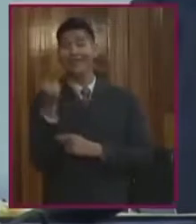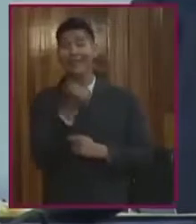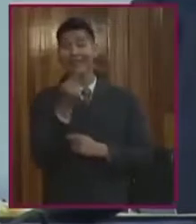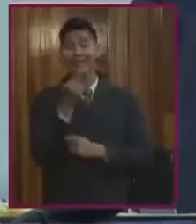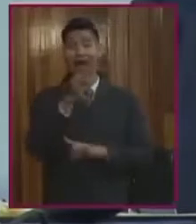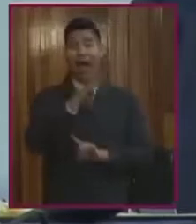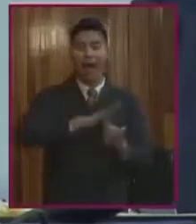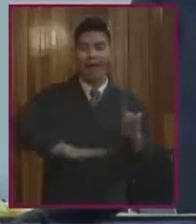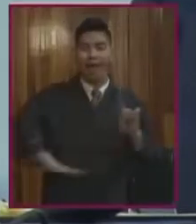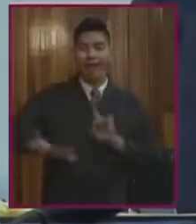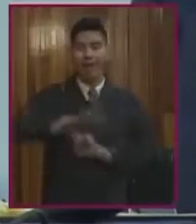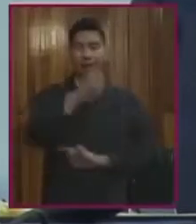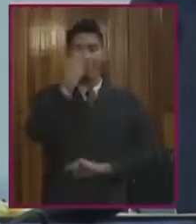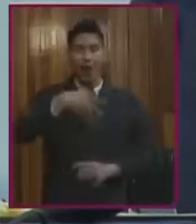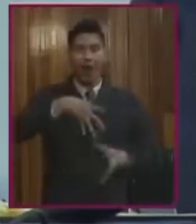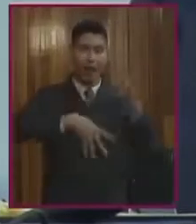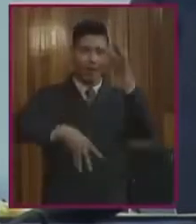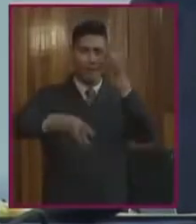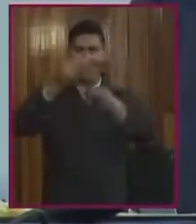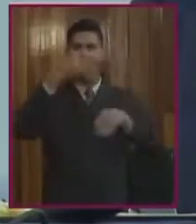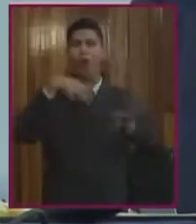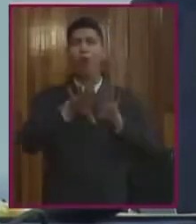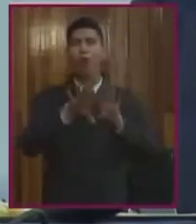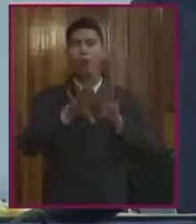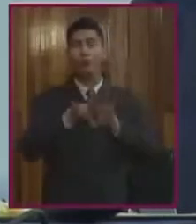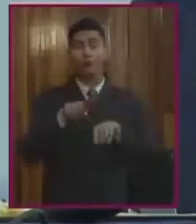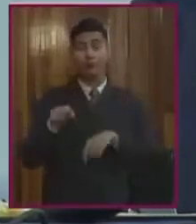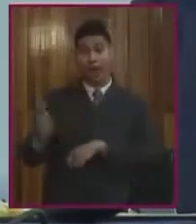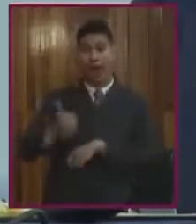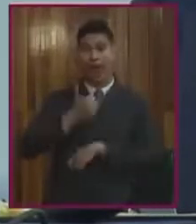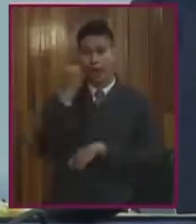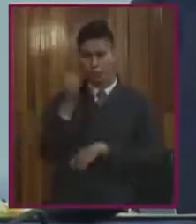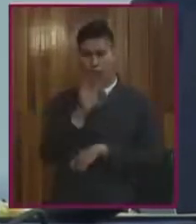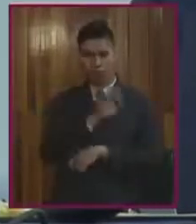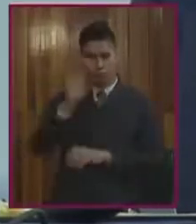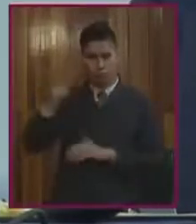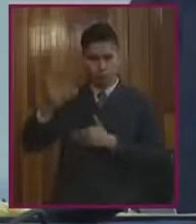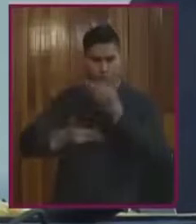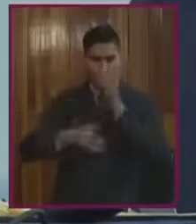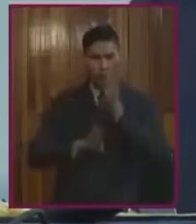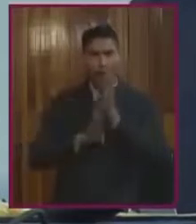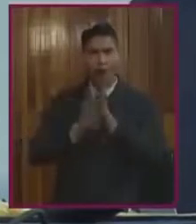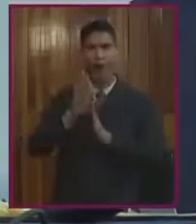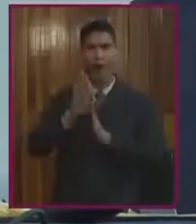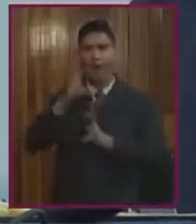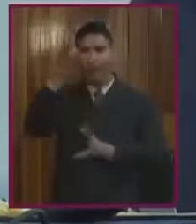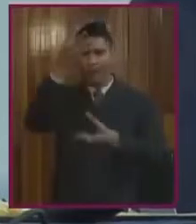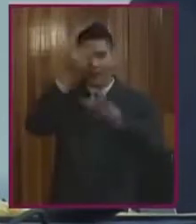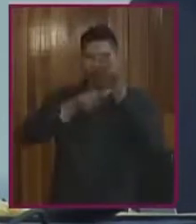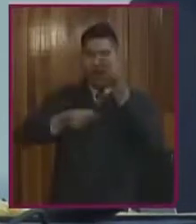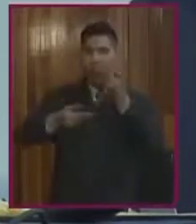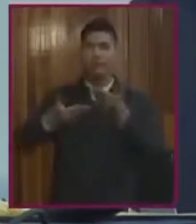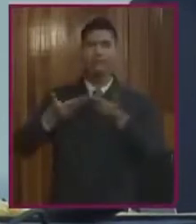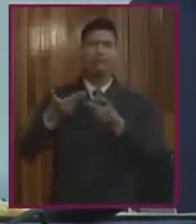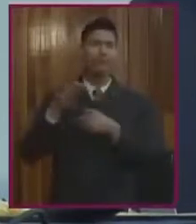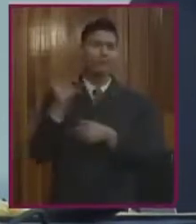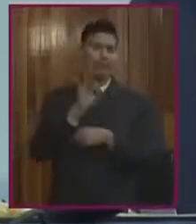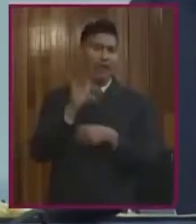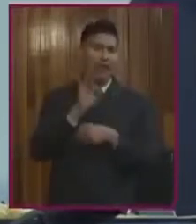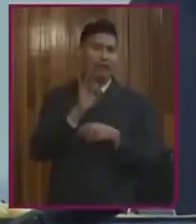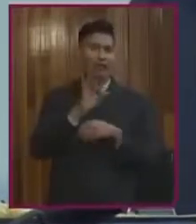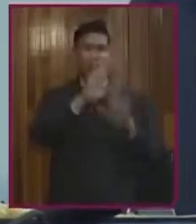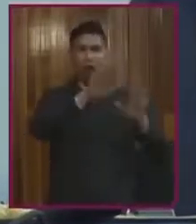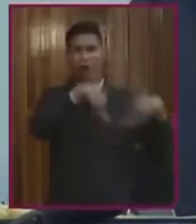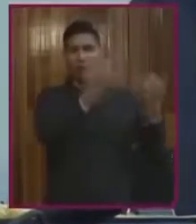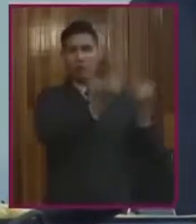educación integral y de calidad que le permita al estudiante trascender, contribuir, apreciar y adaptarse a la sociedad en la